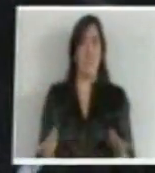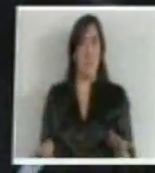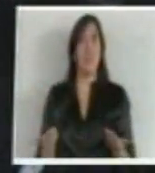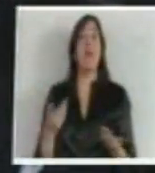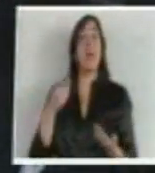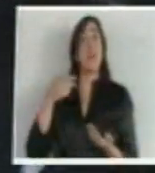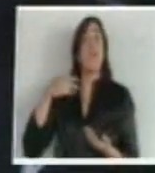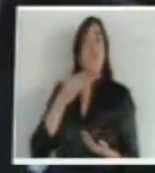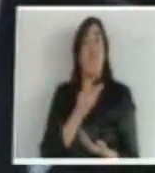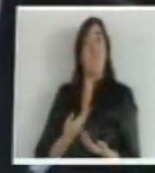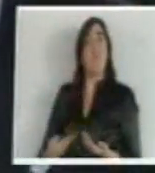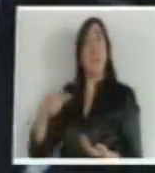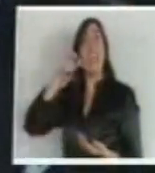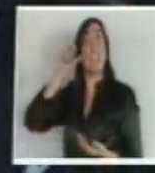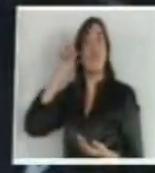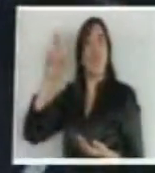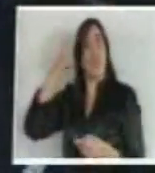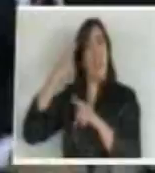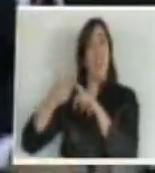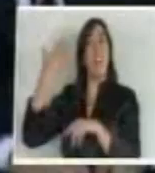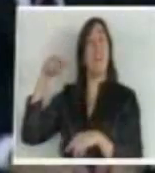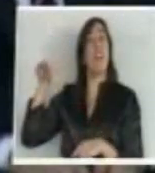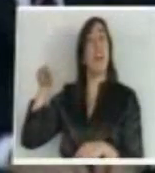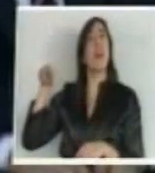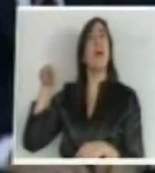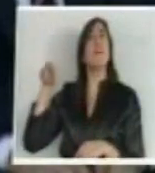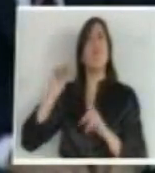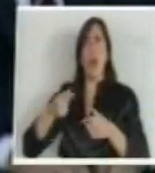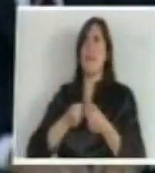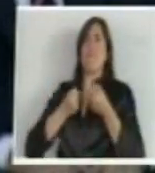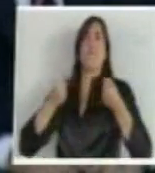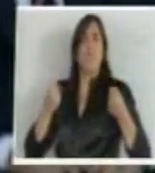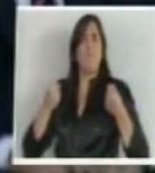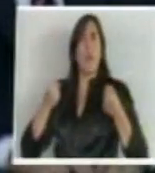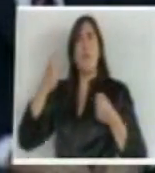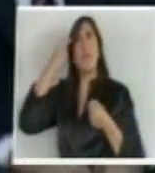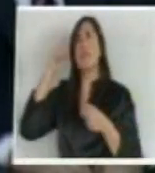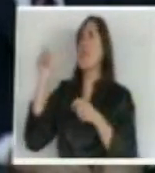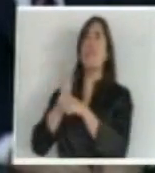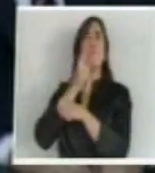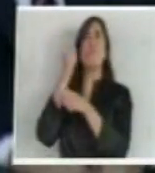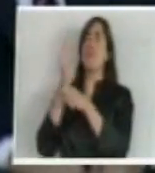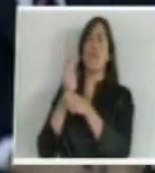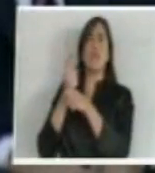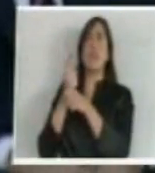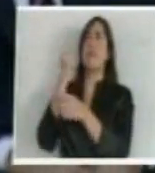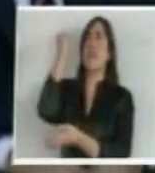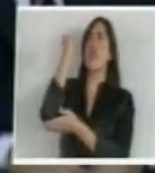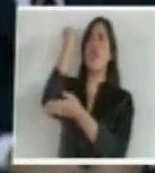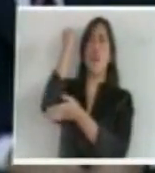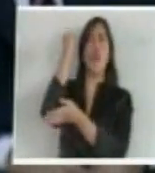animó frente a lo que parecía imposible, tener una política económica